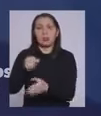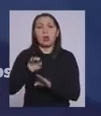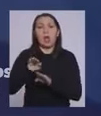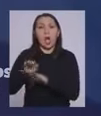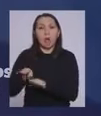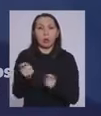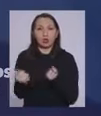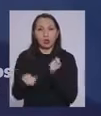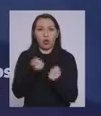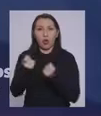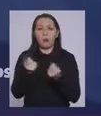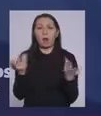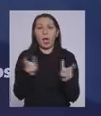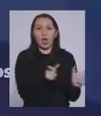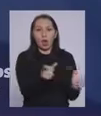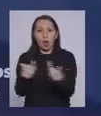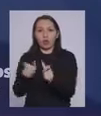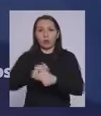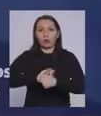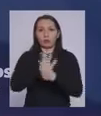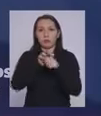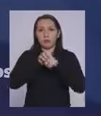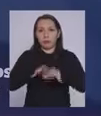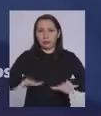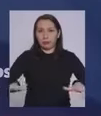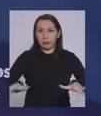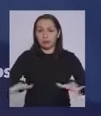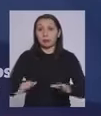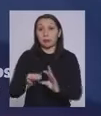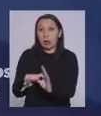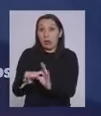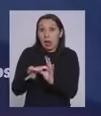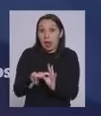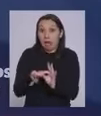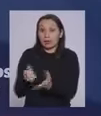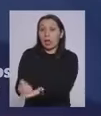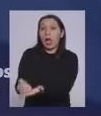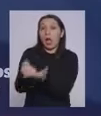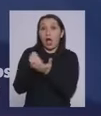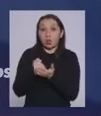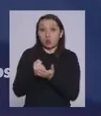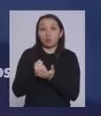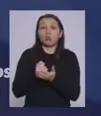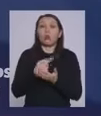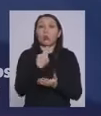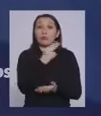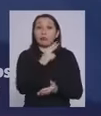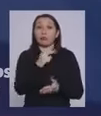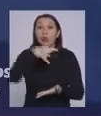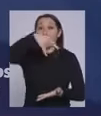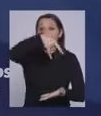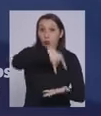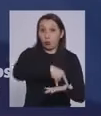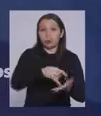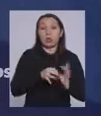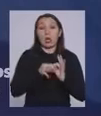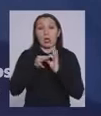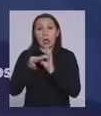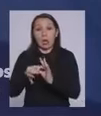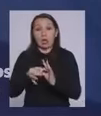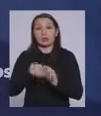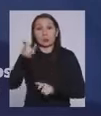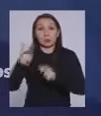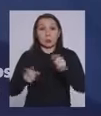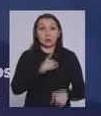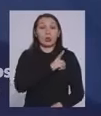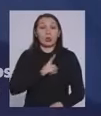aportes financieros para el manejo de la pandemia. Gracias a la colaboración del Parlamento, gracias a la colaboración de los